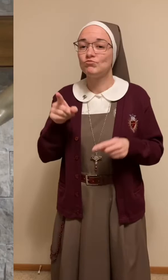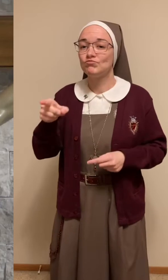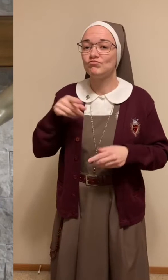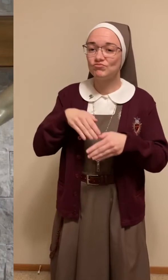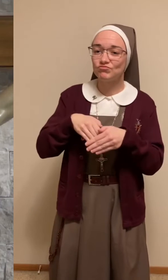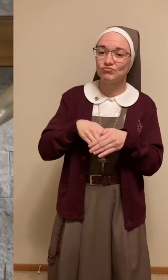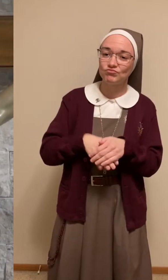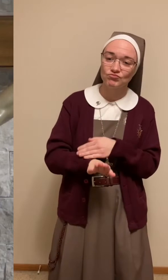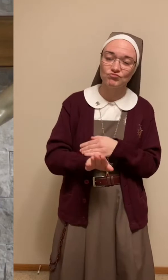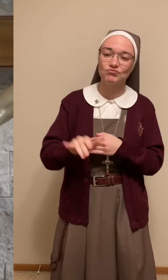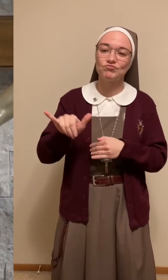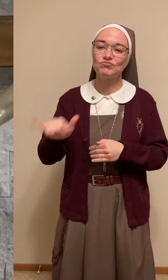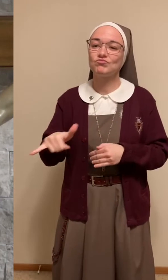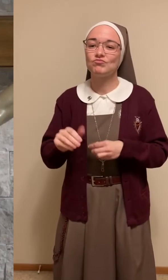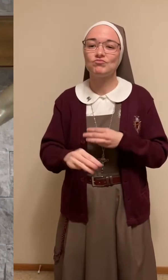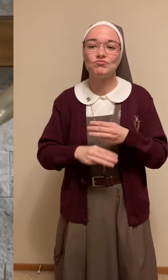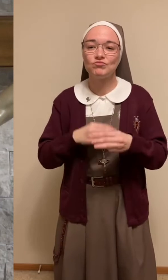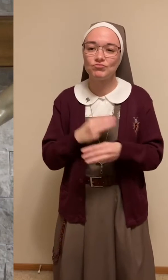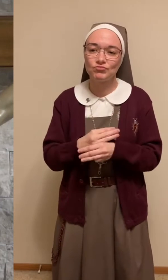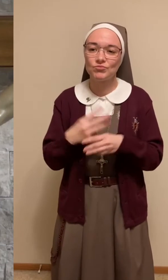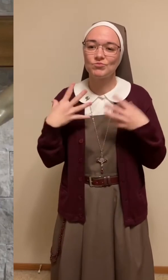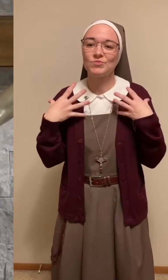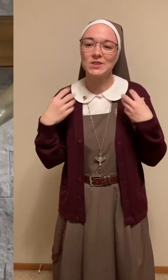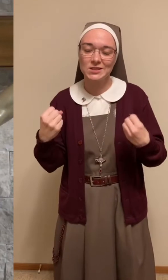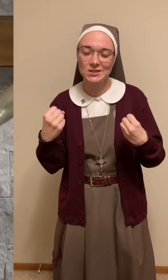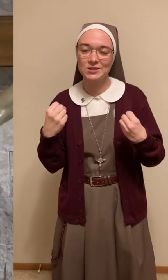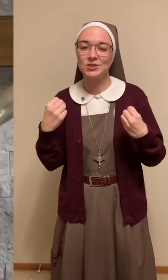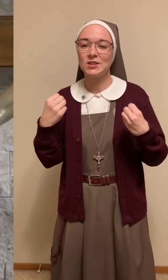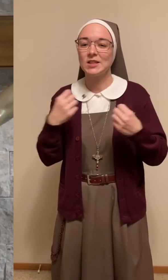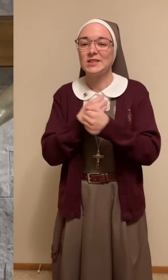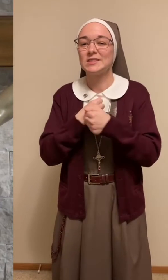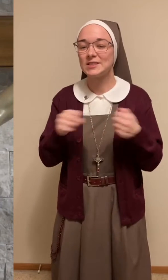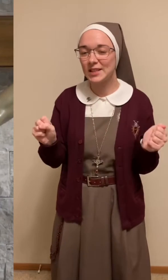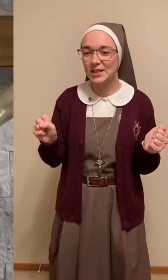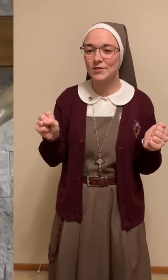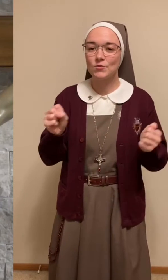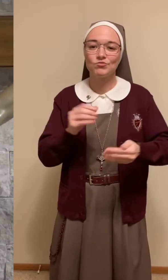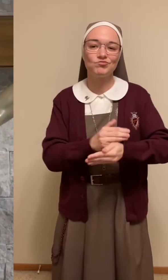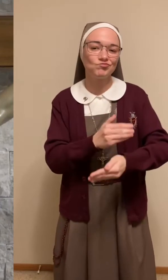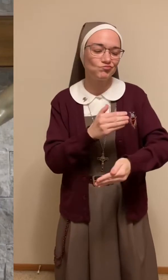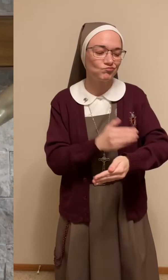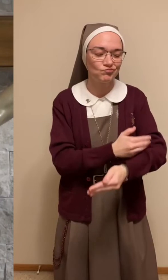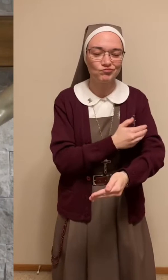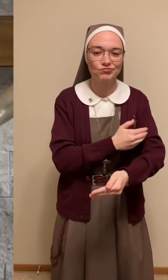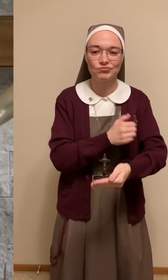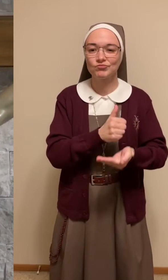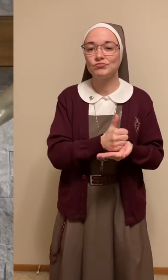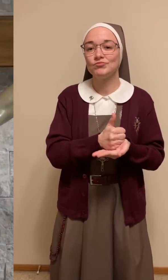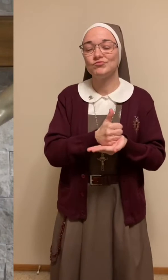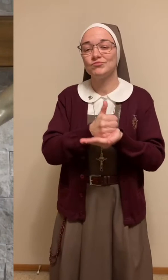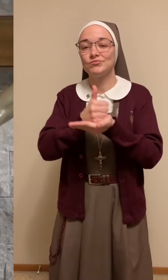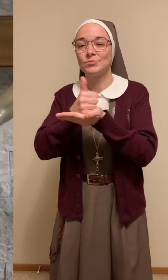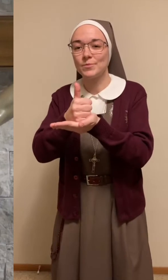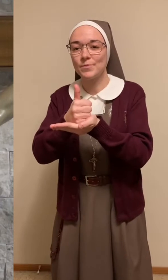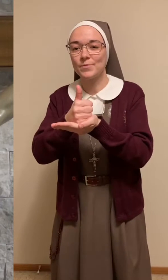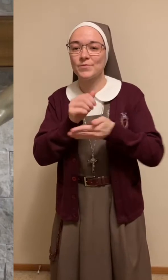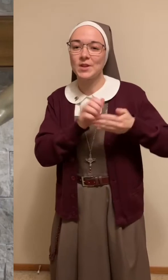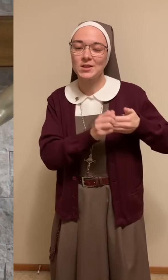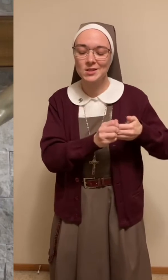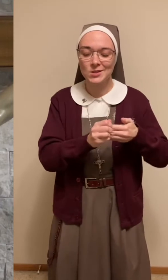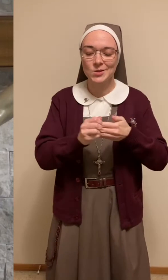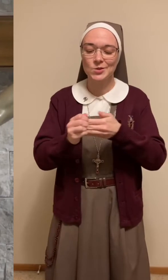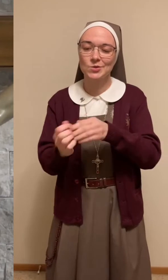Pero tú entras a ese mundo para sanarlo y salvarlo para restituirlo para